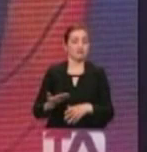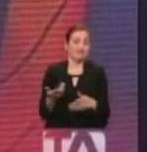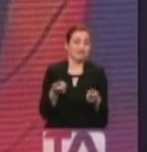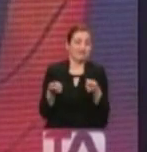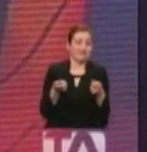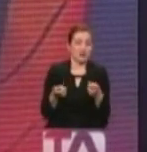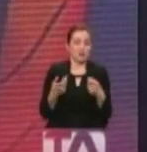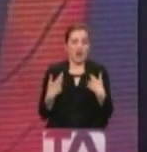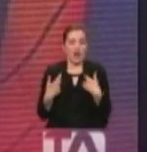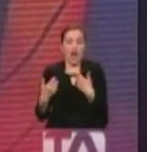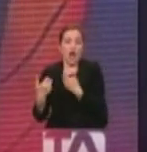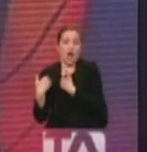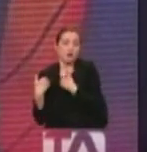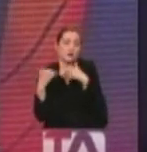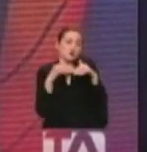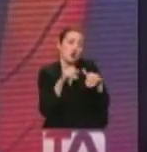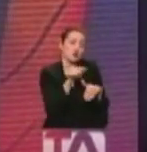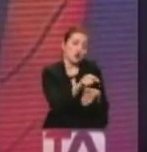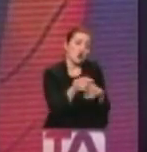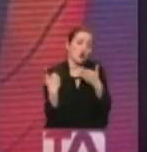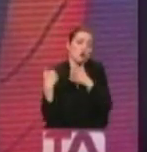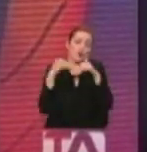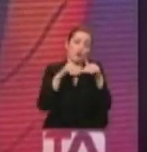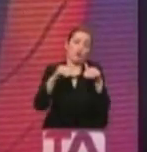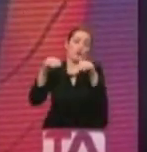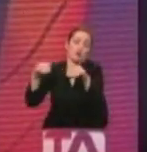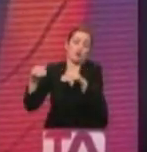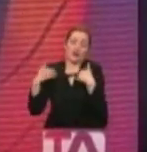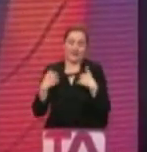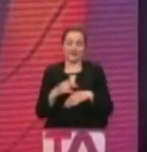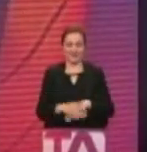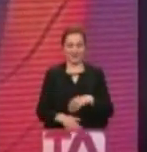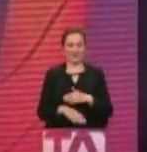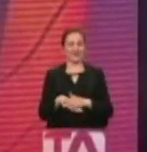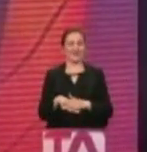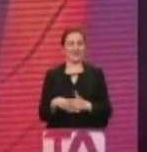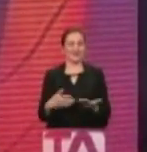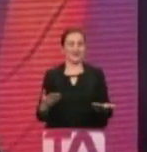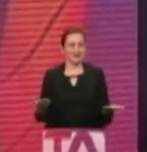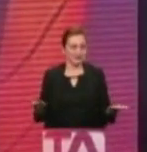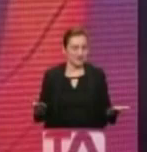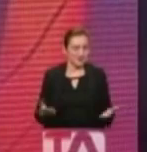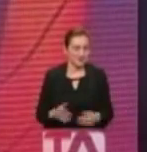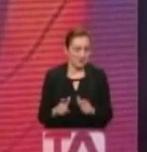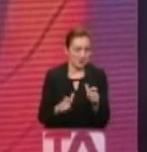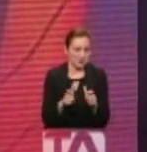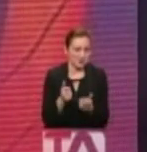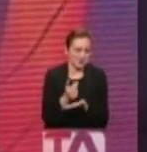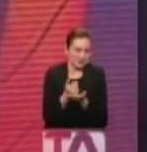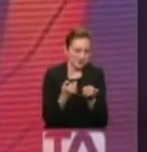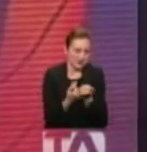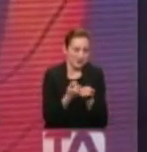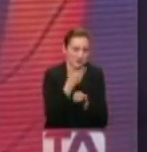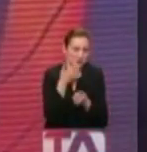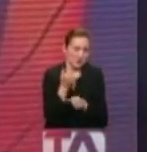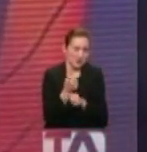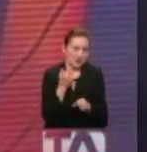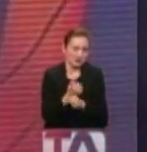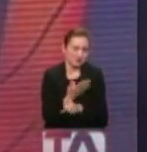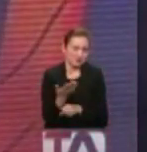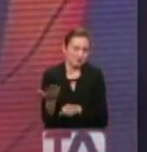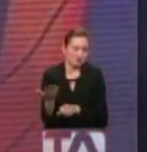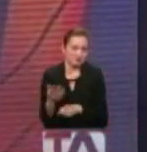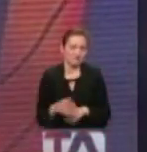que termina entregando, repartiendo, retaseando la presidencia en la gente que puede darle, haciendo mejor el trabajo,